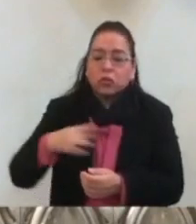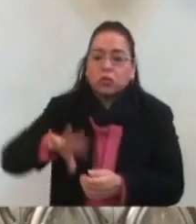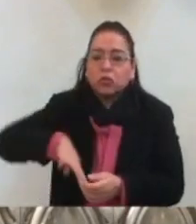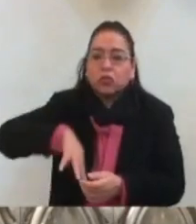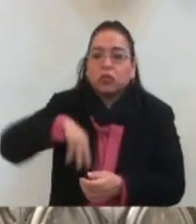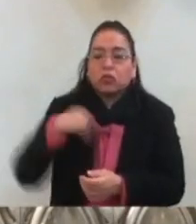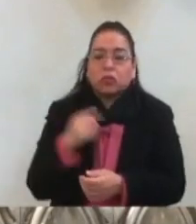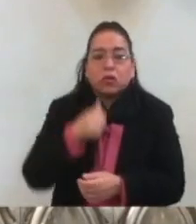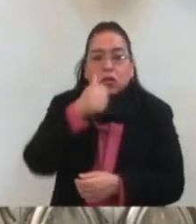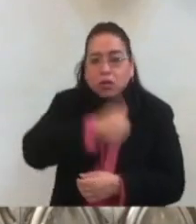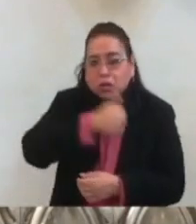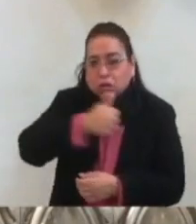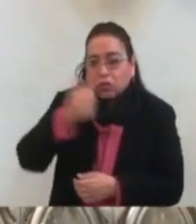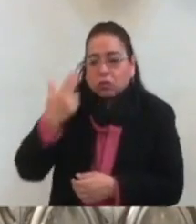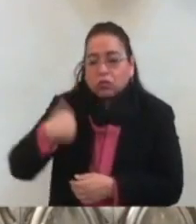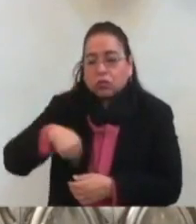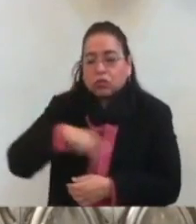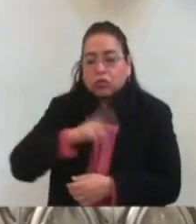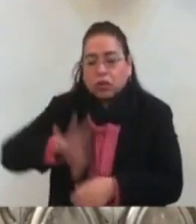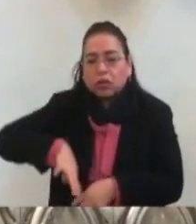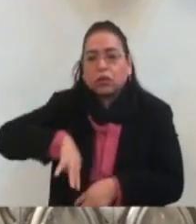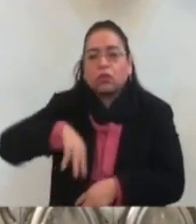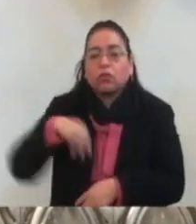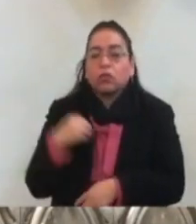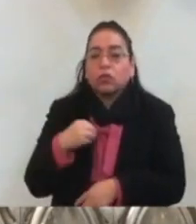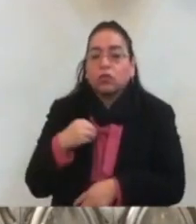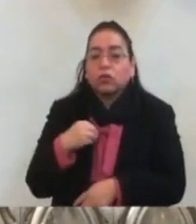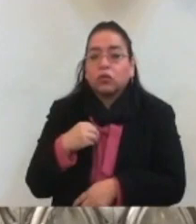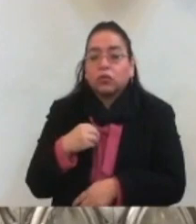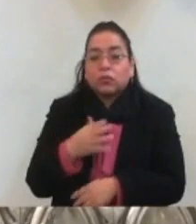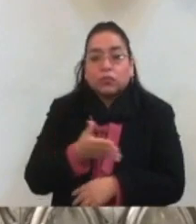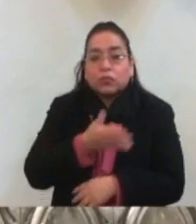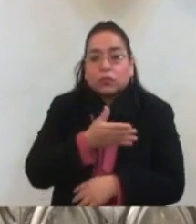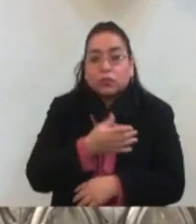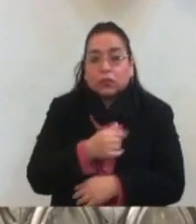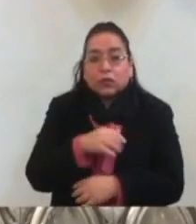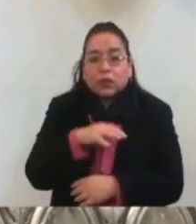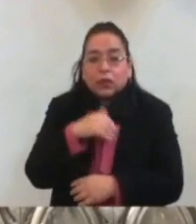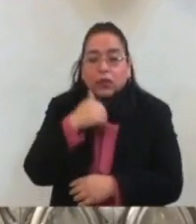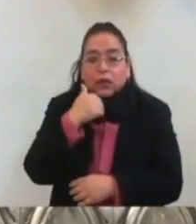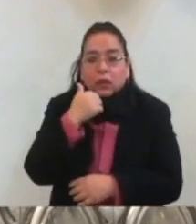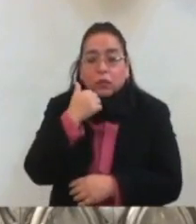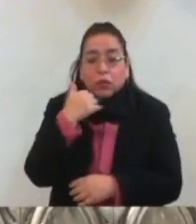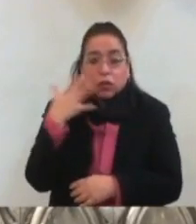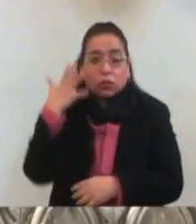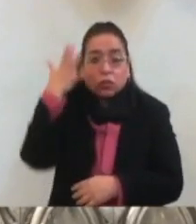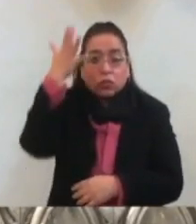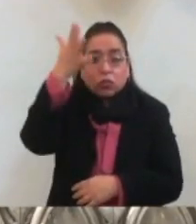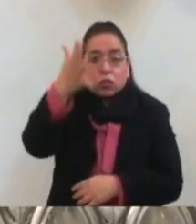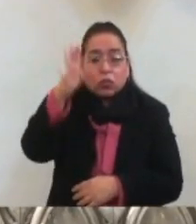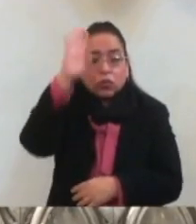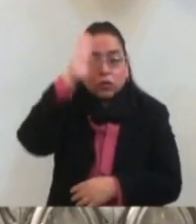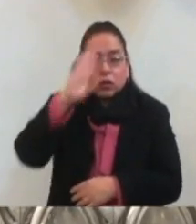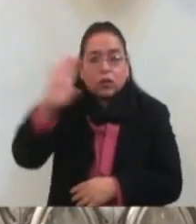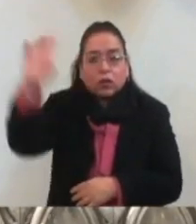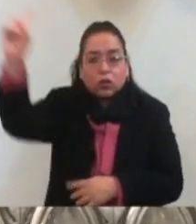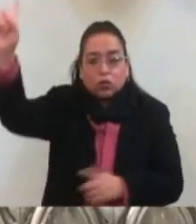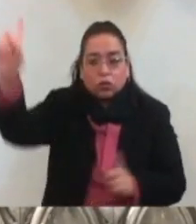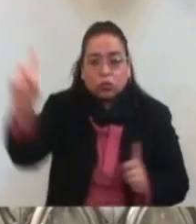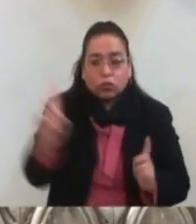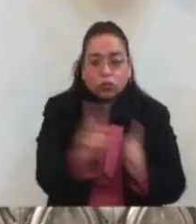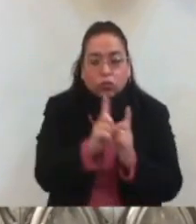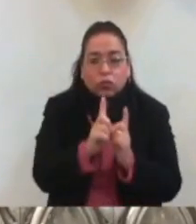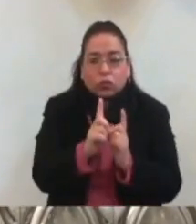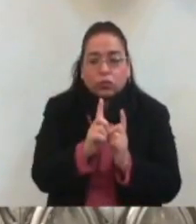todos sin excepción porque el señor quiere encontrarse y al señor lo encontramos